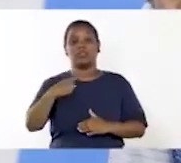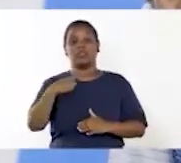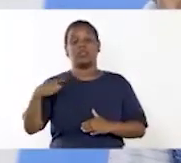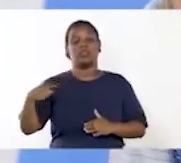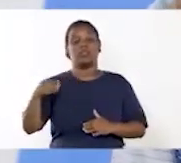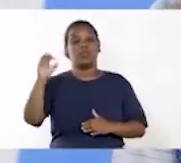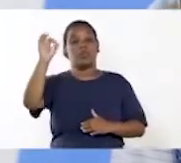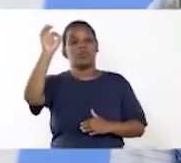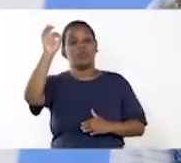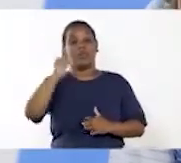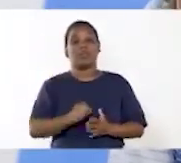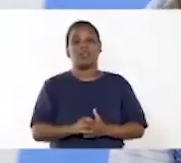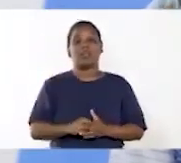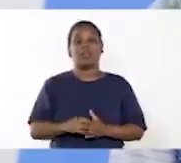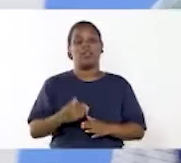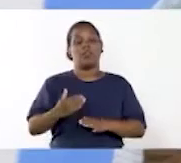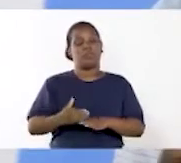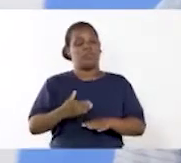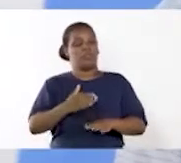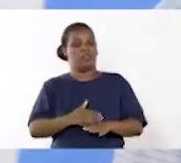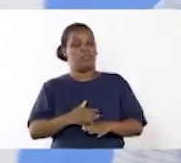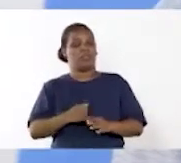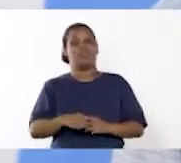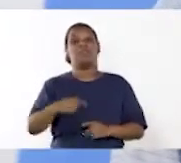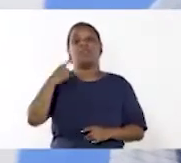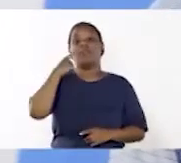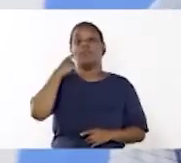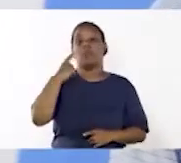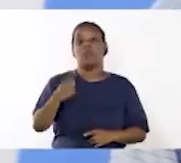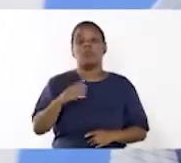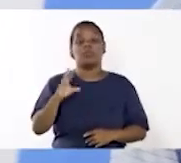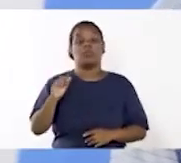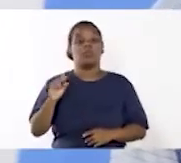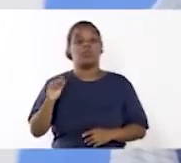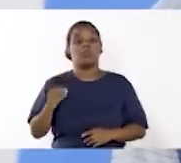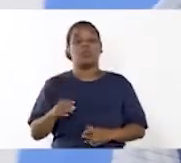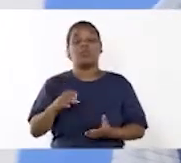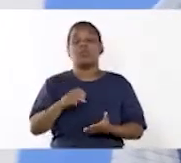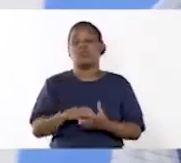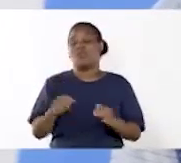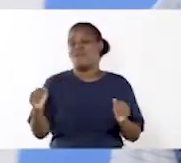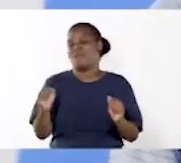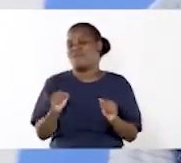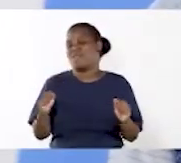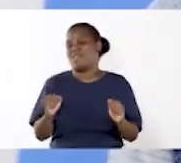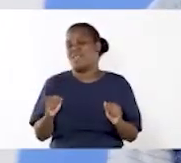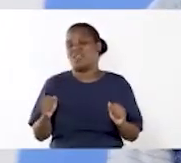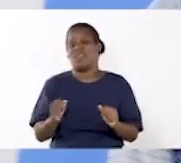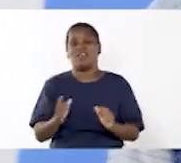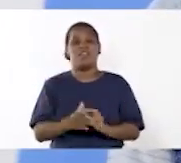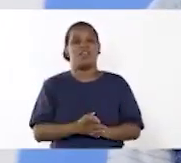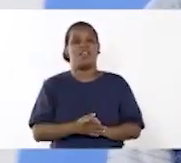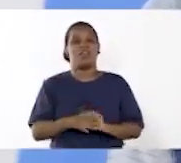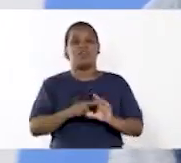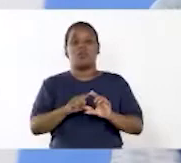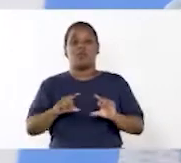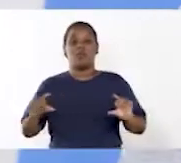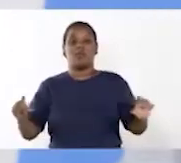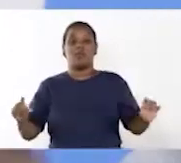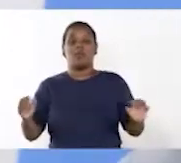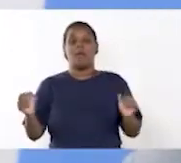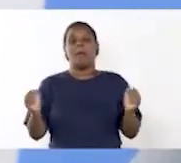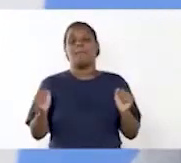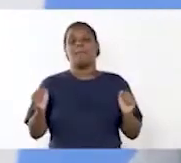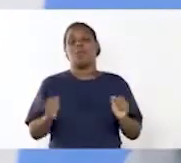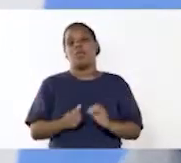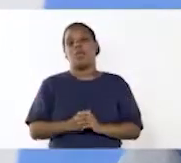a veces un poquito antes. Vamos a ver que estamos hablando de una zona helada, de una faja polar. De